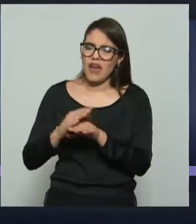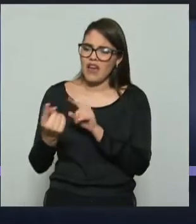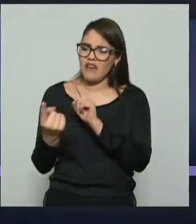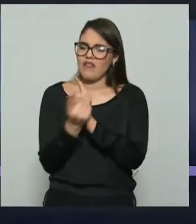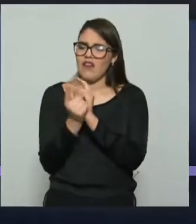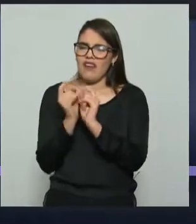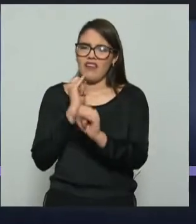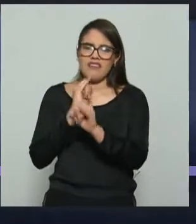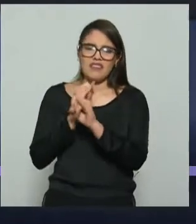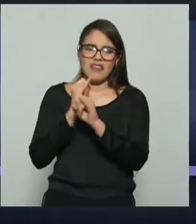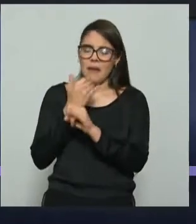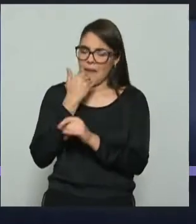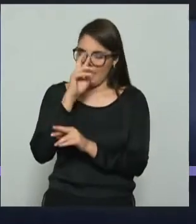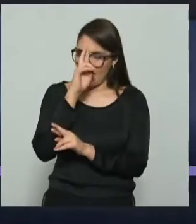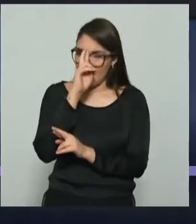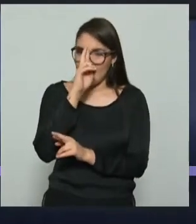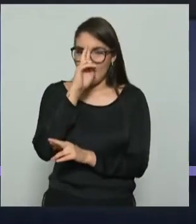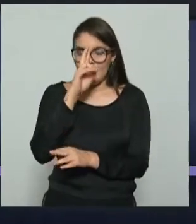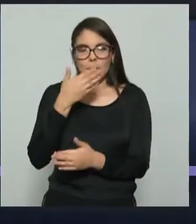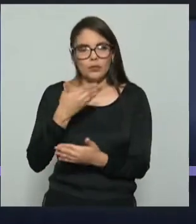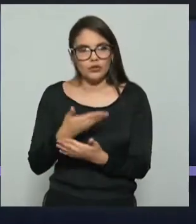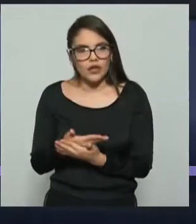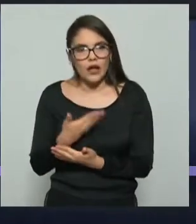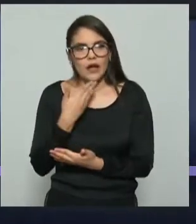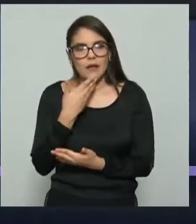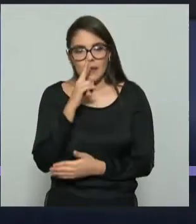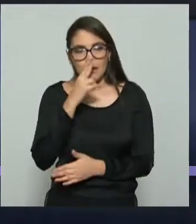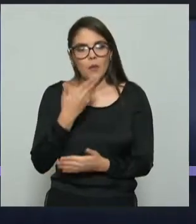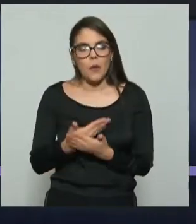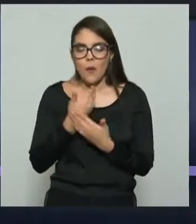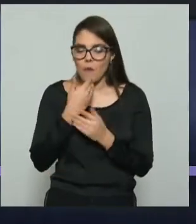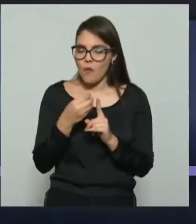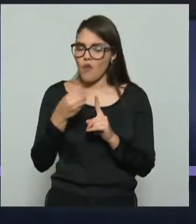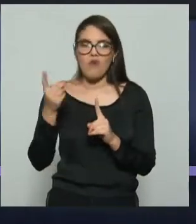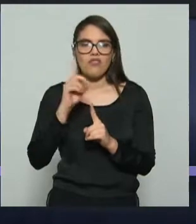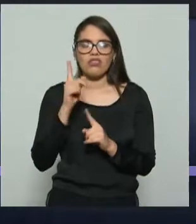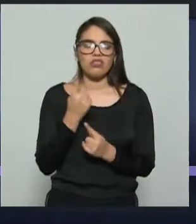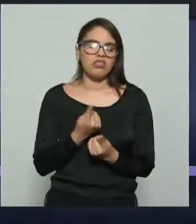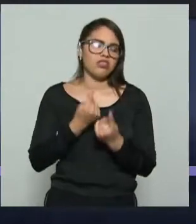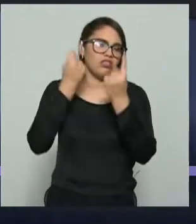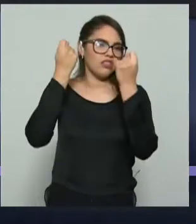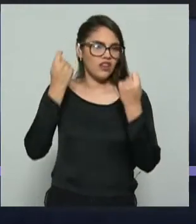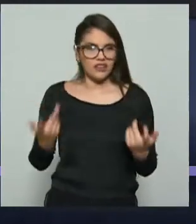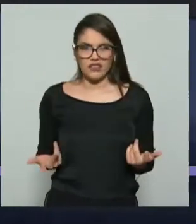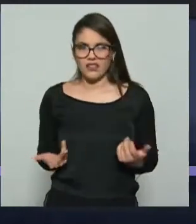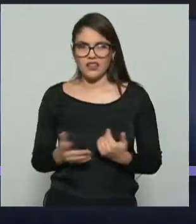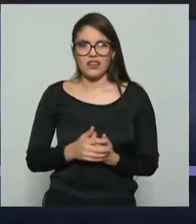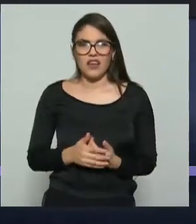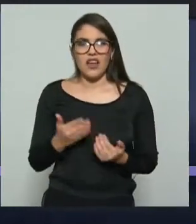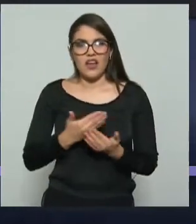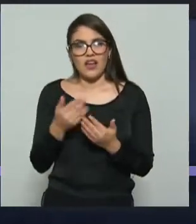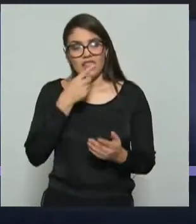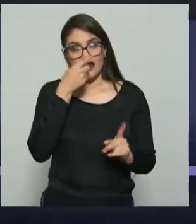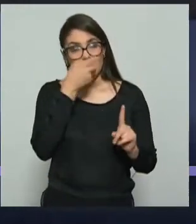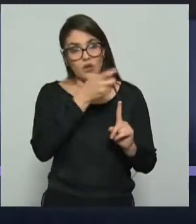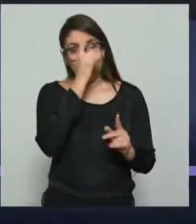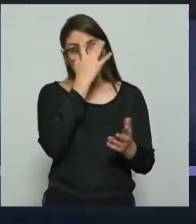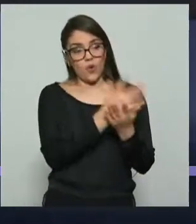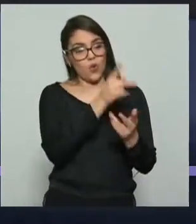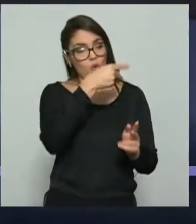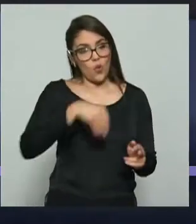manera irresponsable. Entonces me parece que no todo recae en la casa de estudios. En este momento estamos hablando de la UNAM,